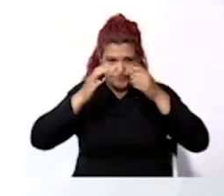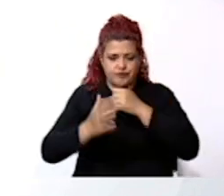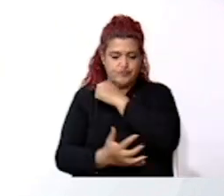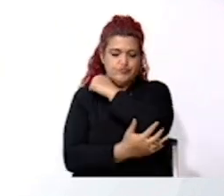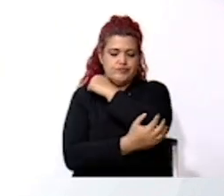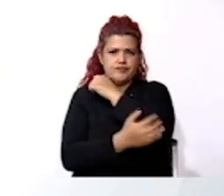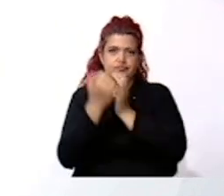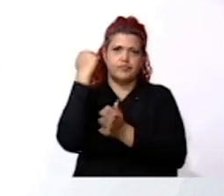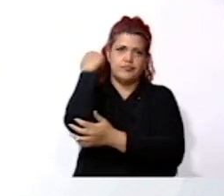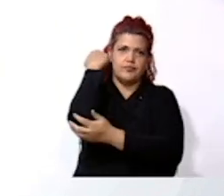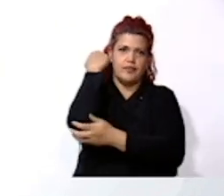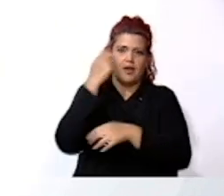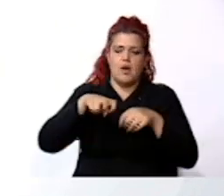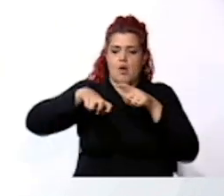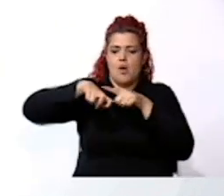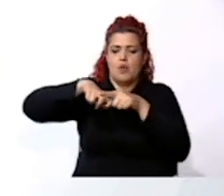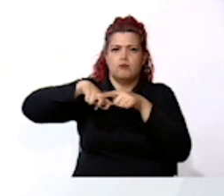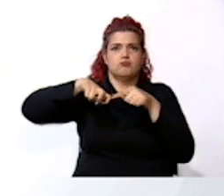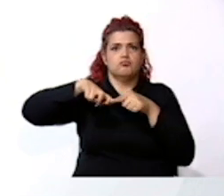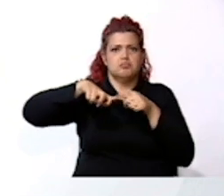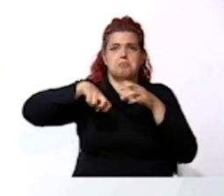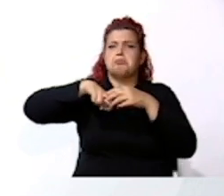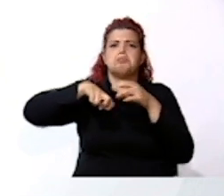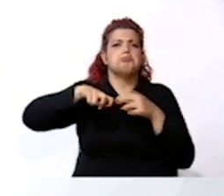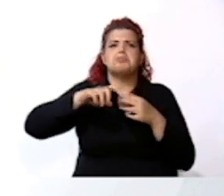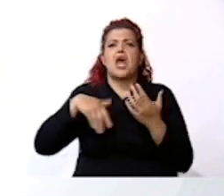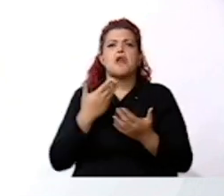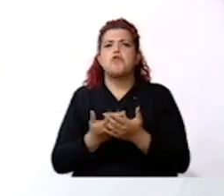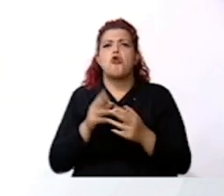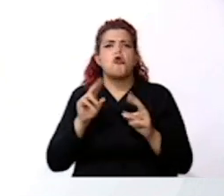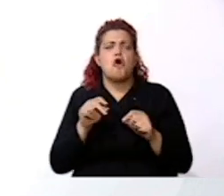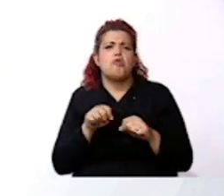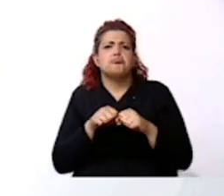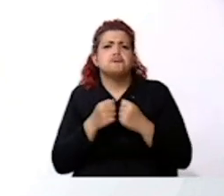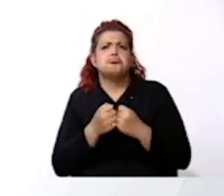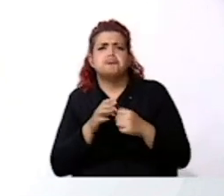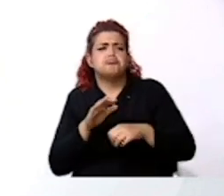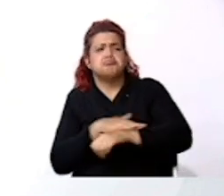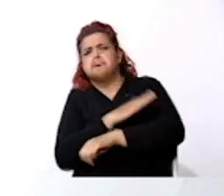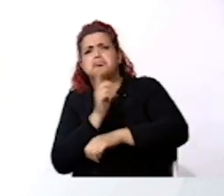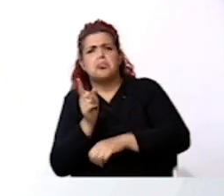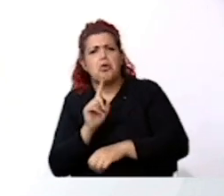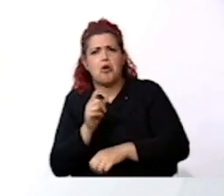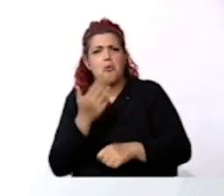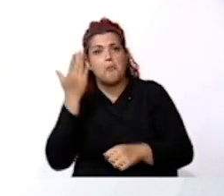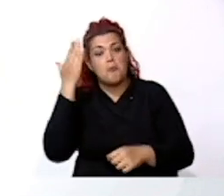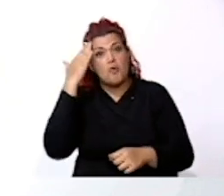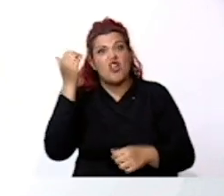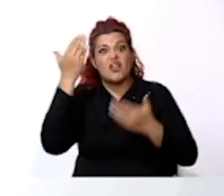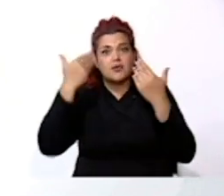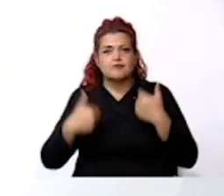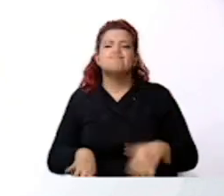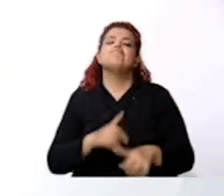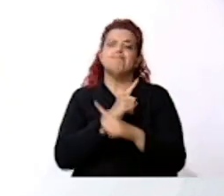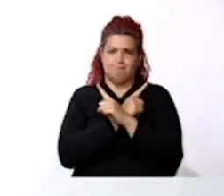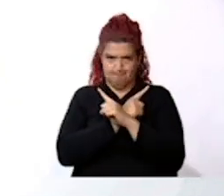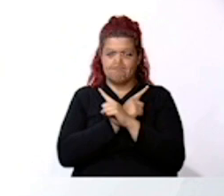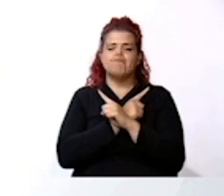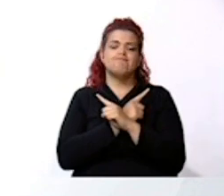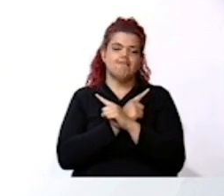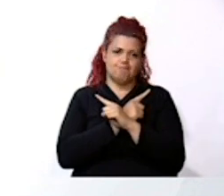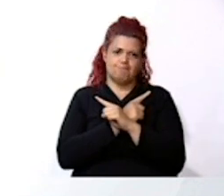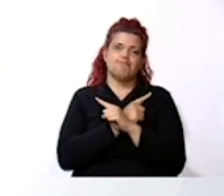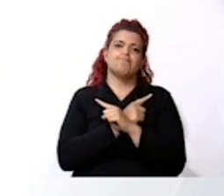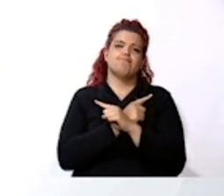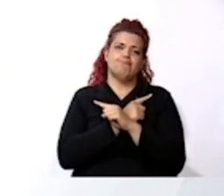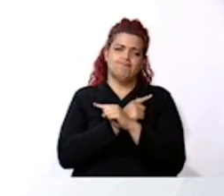coderas. Entonces, aunque se cayó, no se lastimó tanto ni se raspó porque andaba protegido.